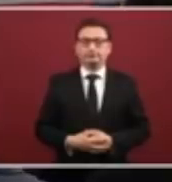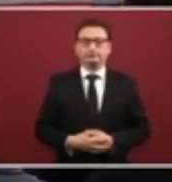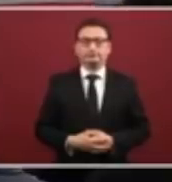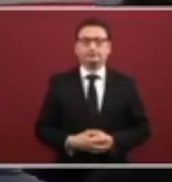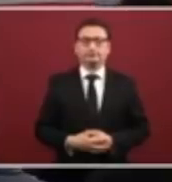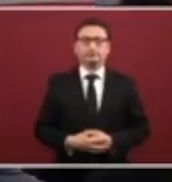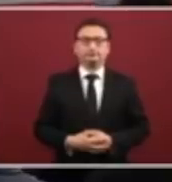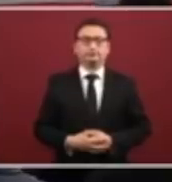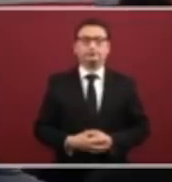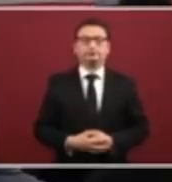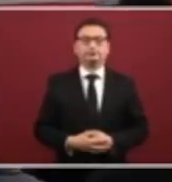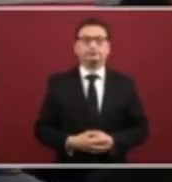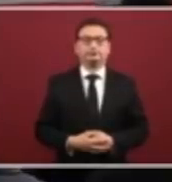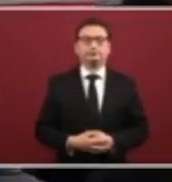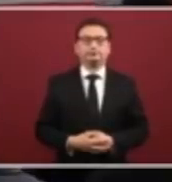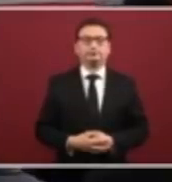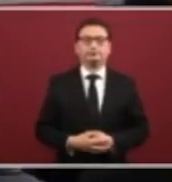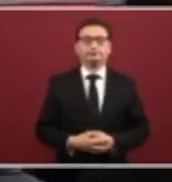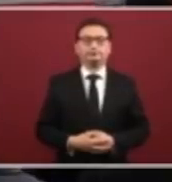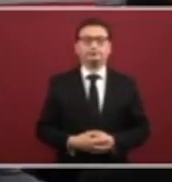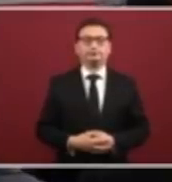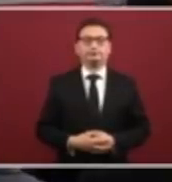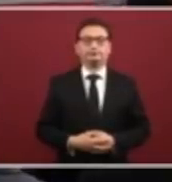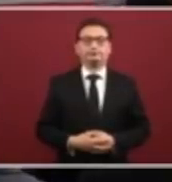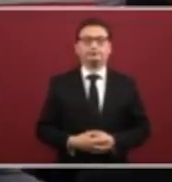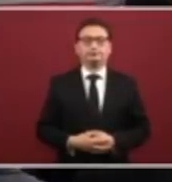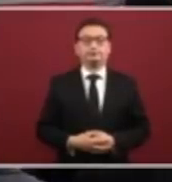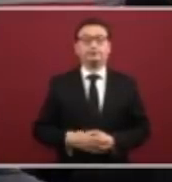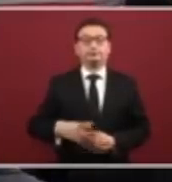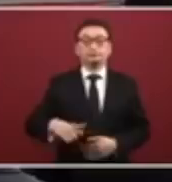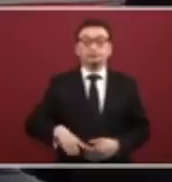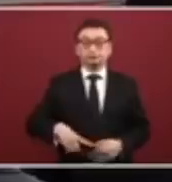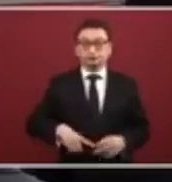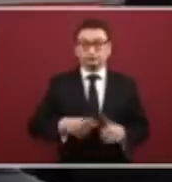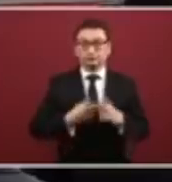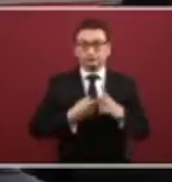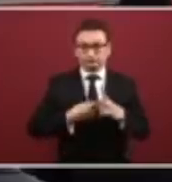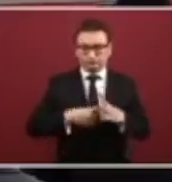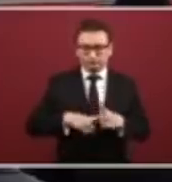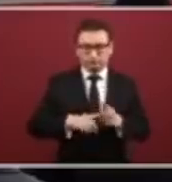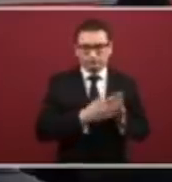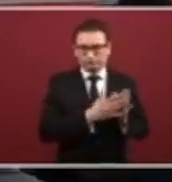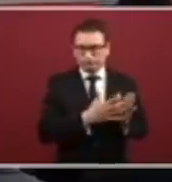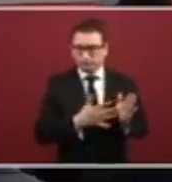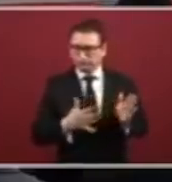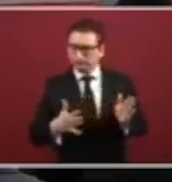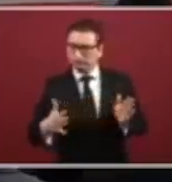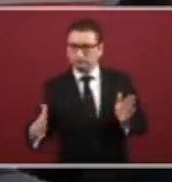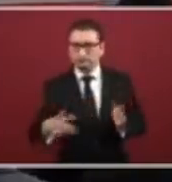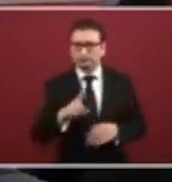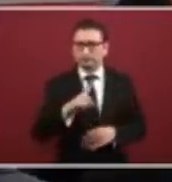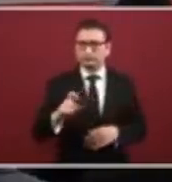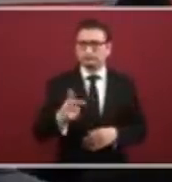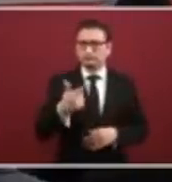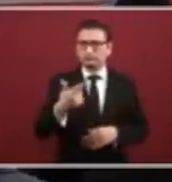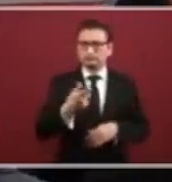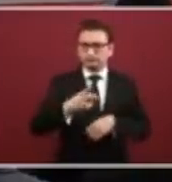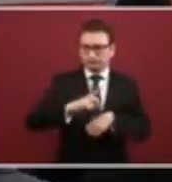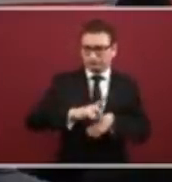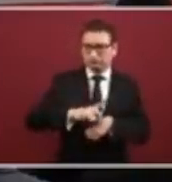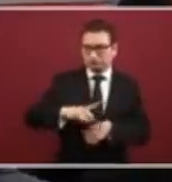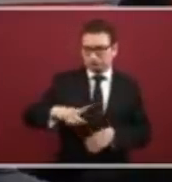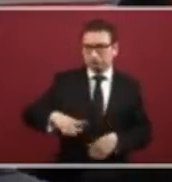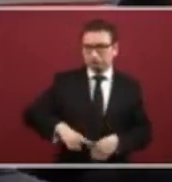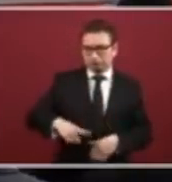que después del inicio de este gobierno, a 107 días de este gobierno,